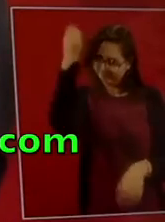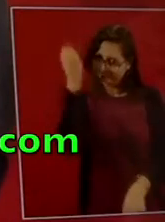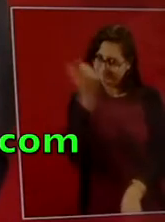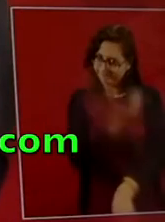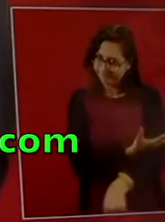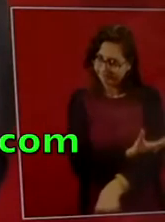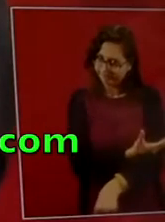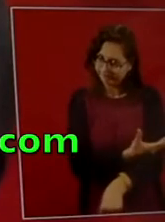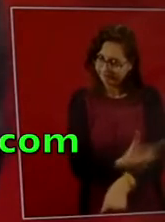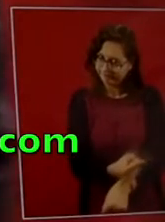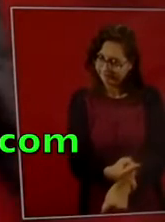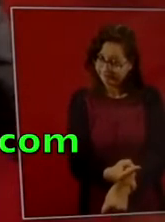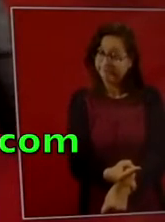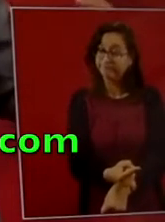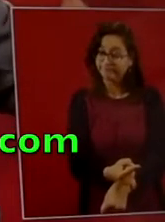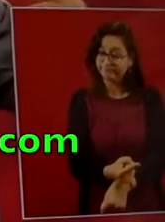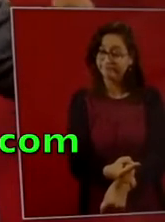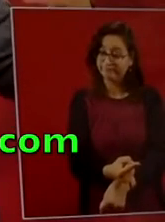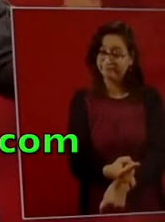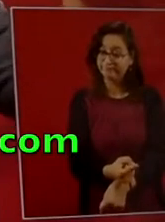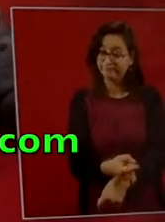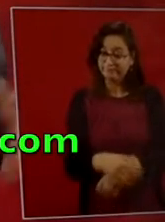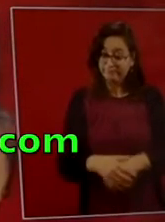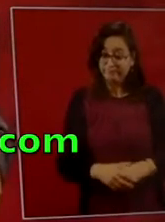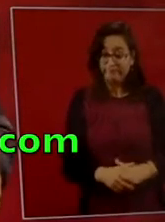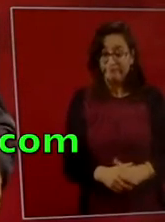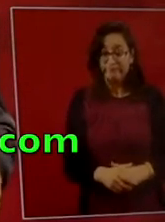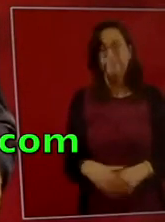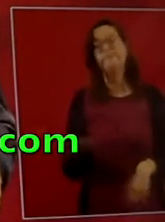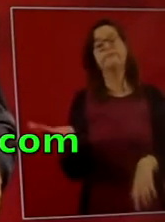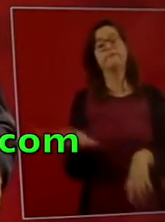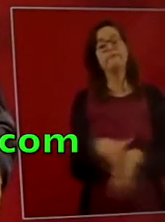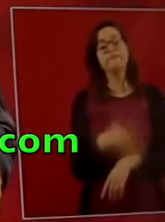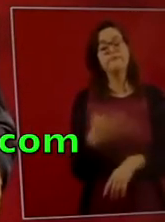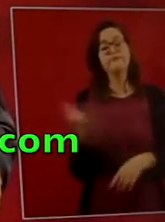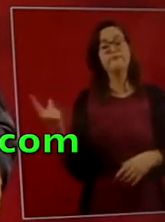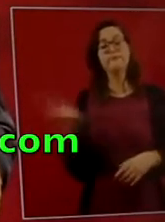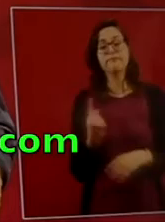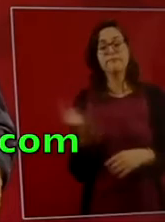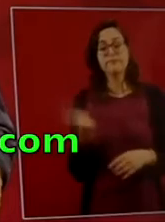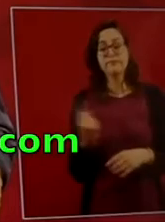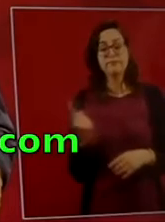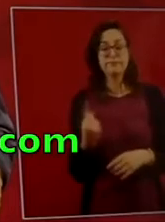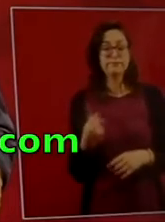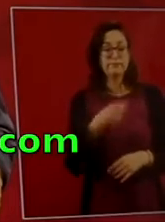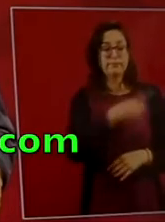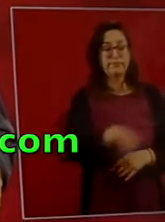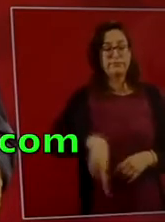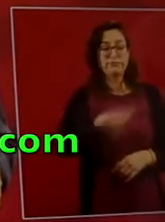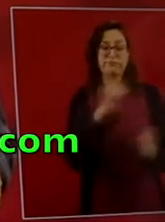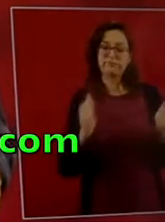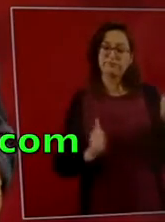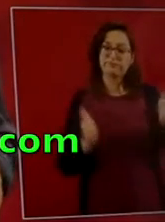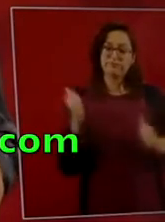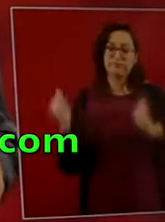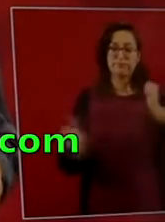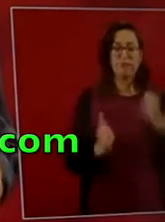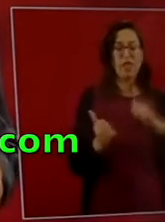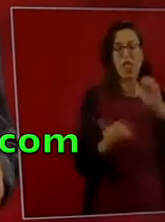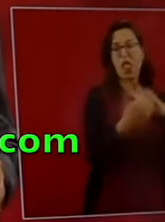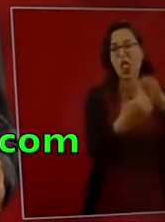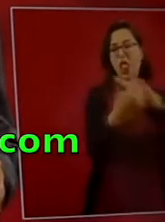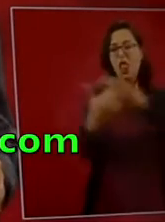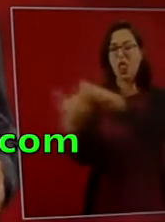caso. Don Ramiro Hernández Díaz, ¿es correcto? Sí, a sus órdenes, buenas tardes. Buenas